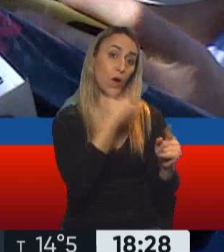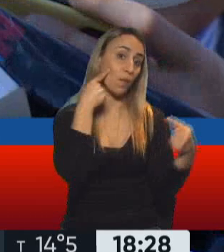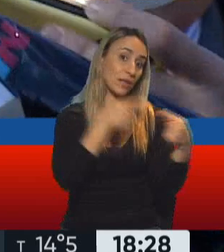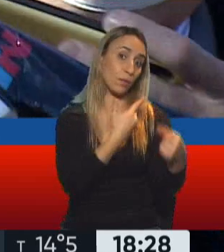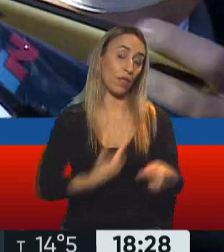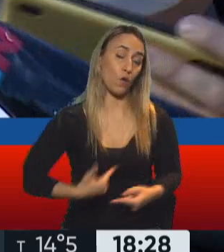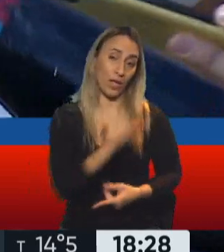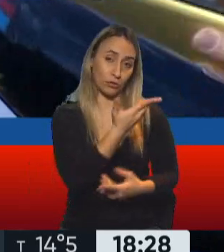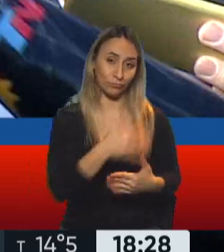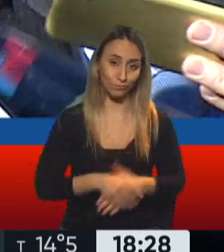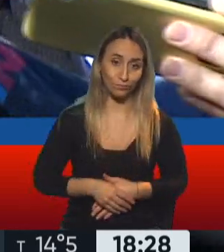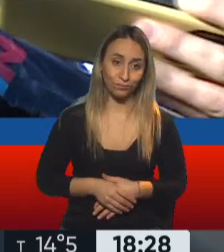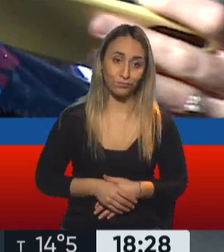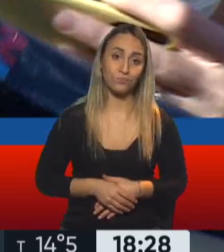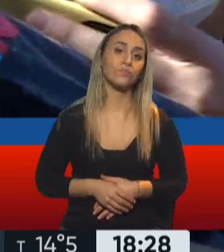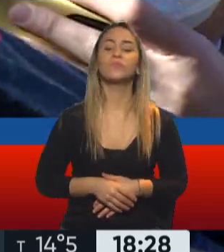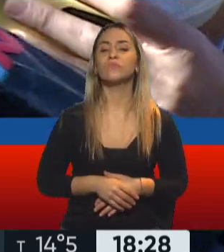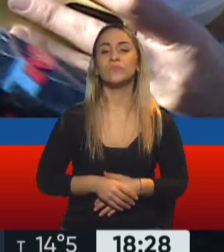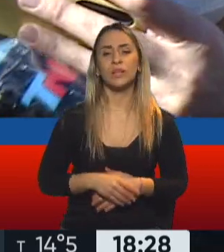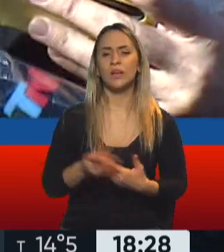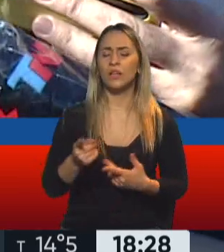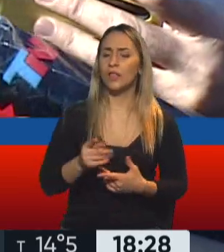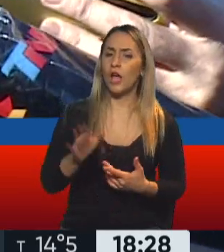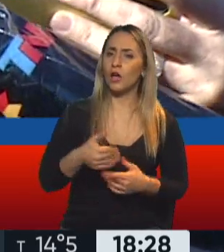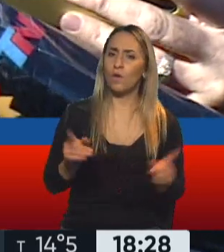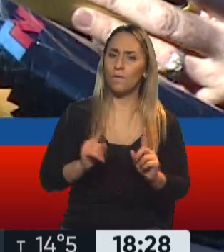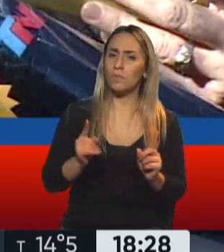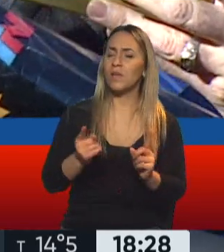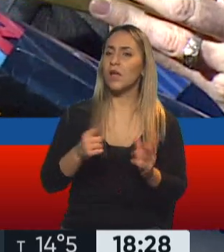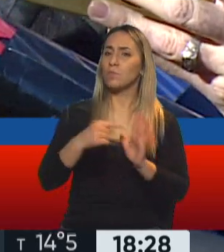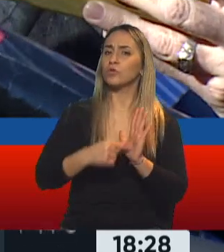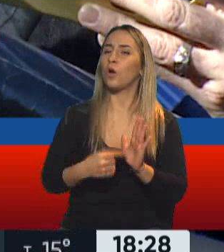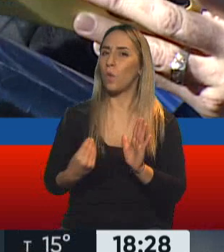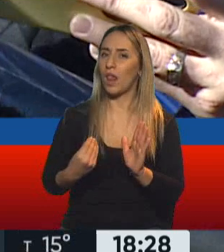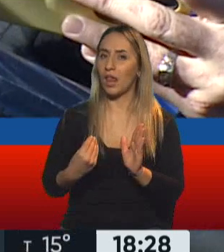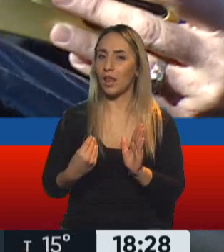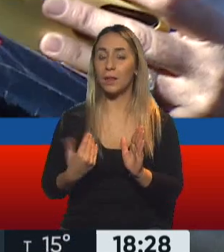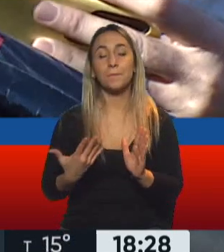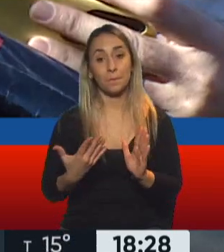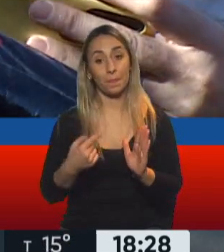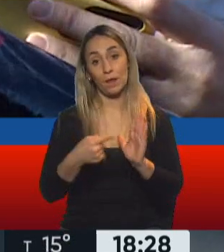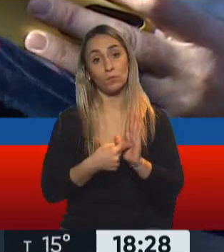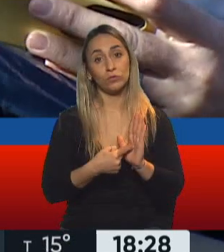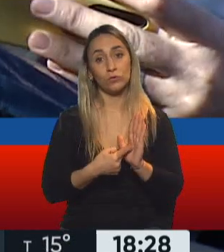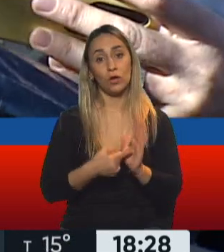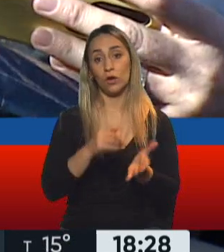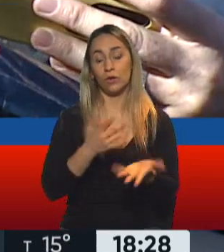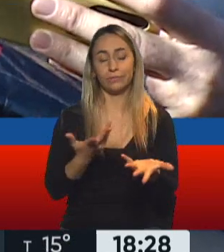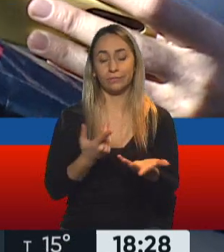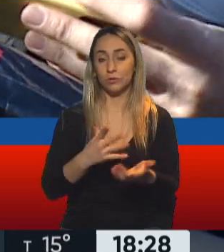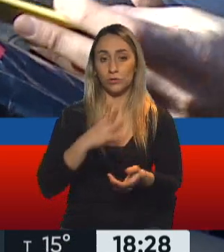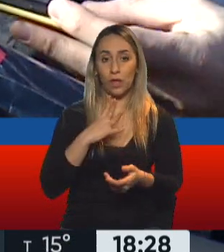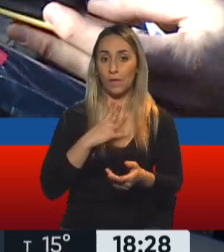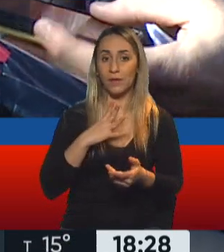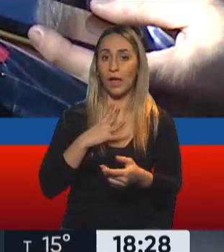¿Qué parte es la que no los deja conforme? ¿Cuáles son los puntos? Y es el que tiene una restricción